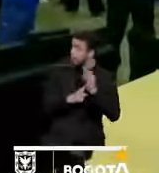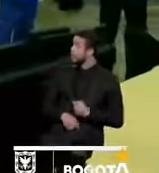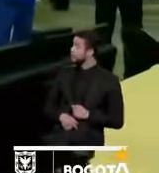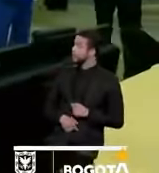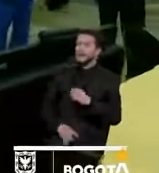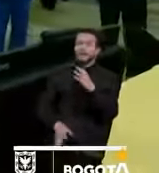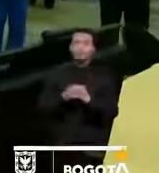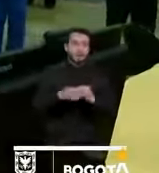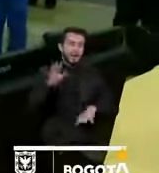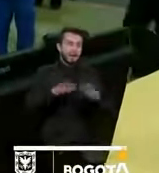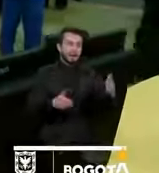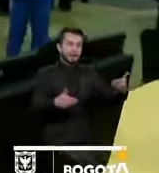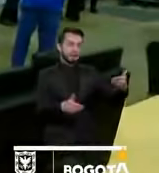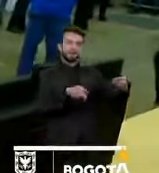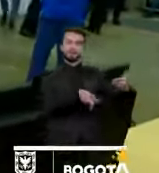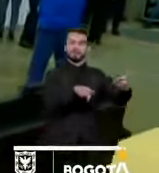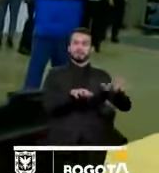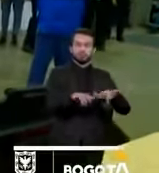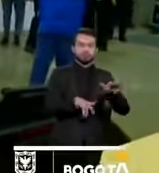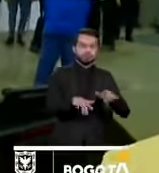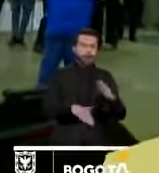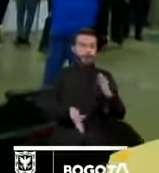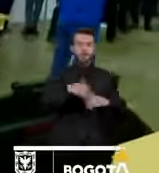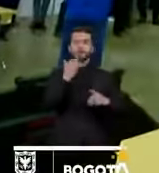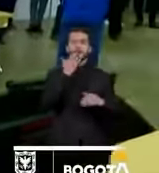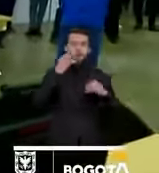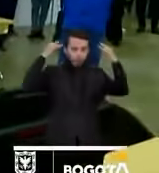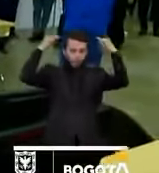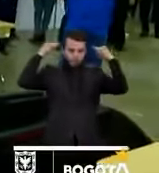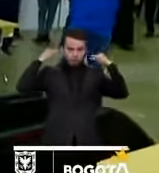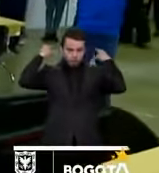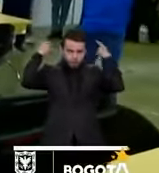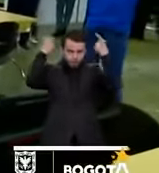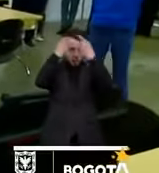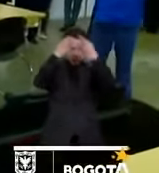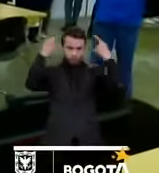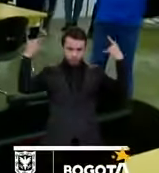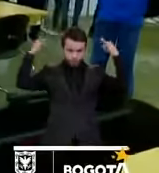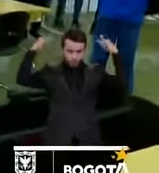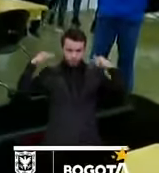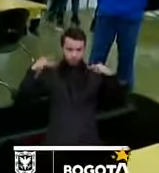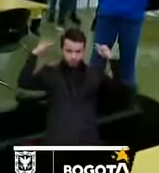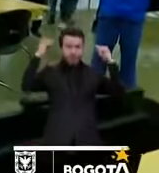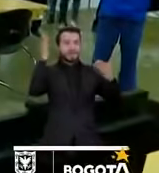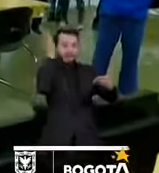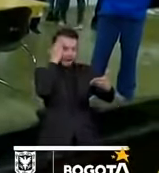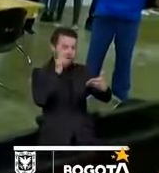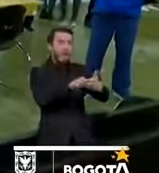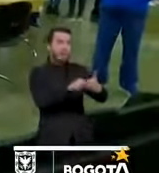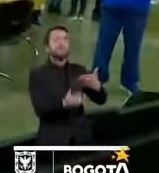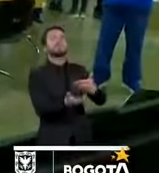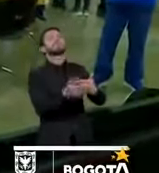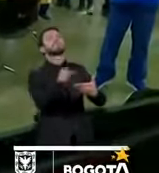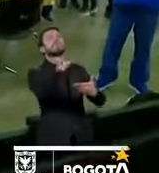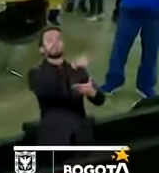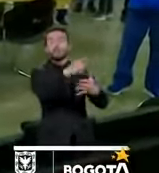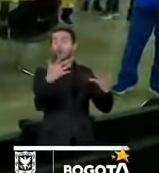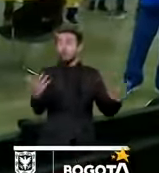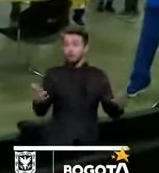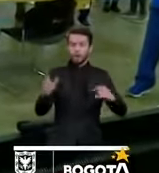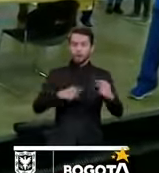le han realizado. Entonces tenemos el TAC que se le hizo, los puedo ver en línea, todo lo que se le ha hecho. Radiografías,